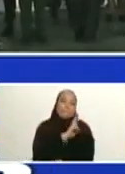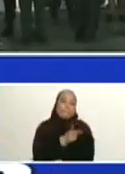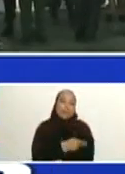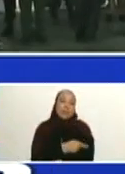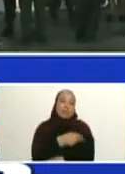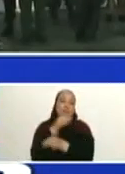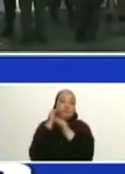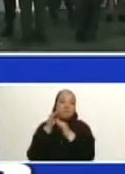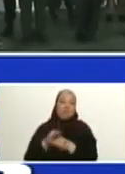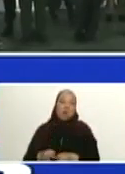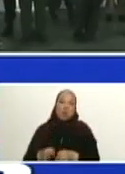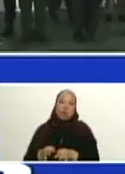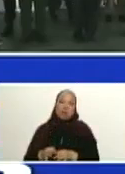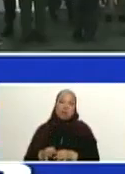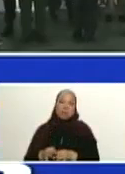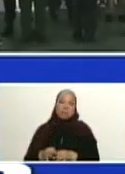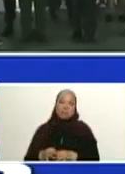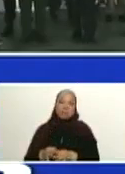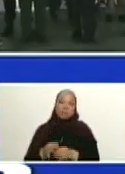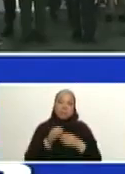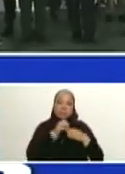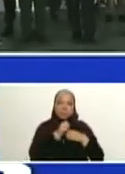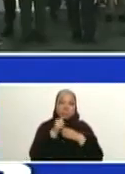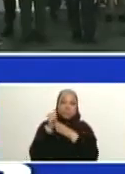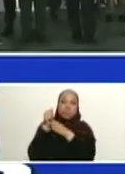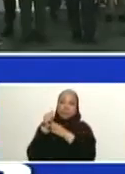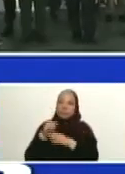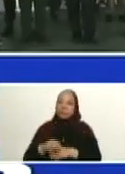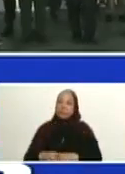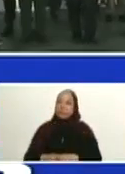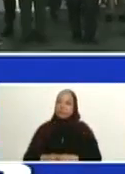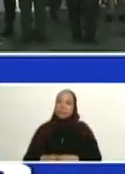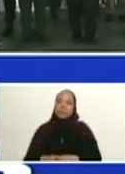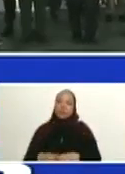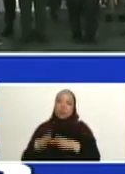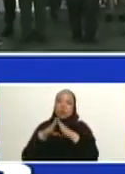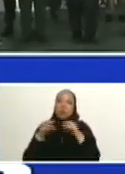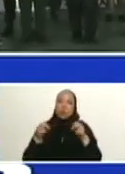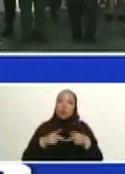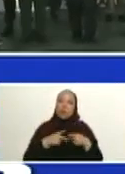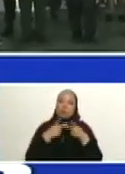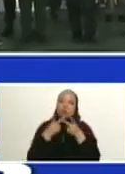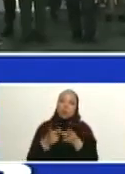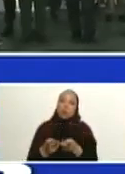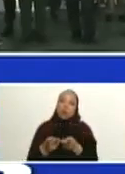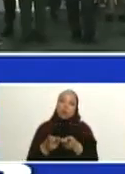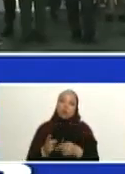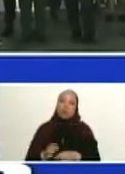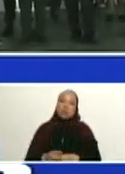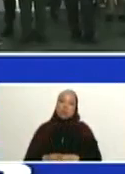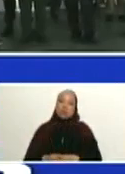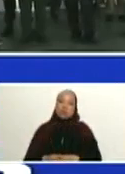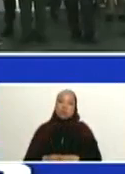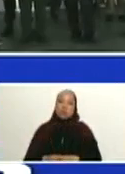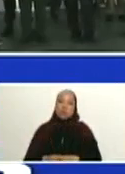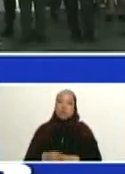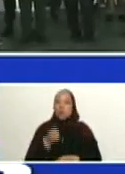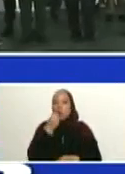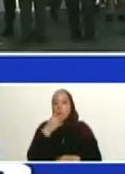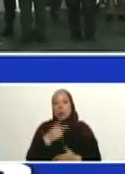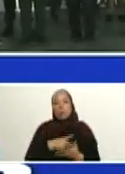patriotismo, heroísmo. Y con toda esa voluntad, buena